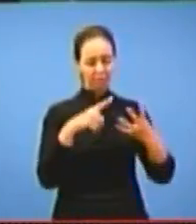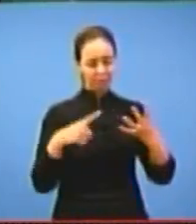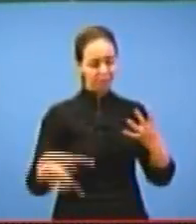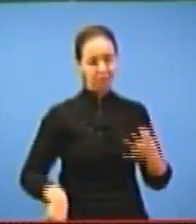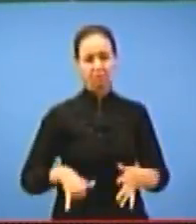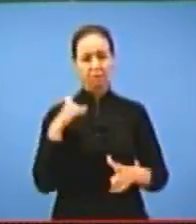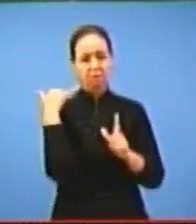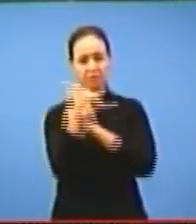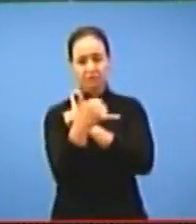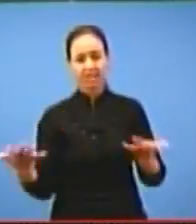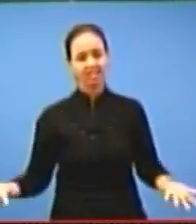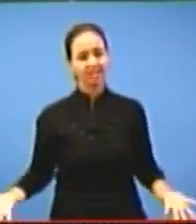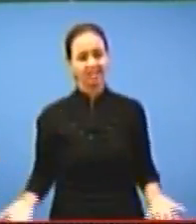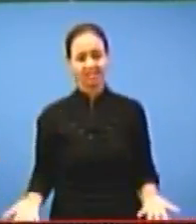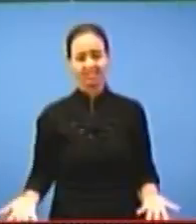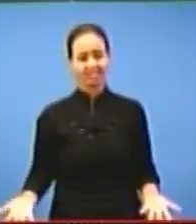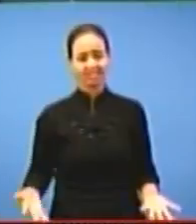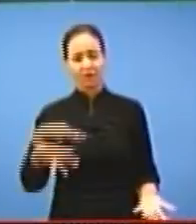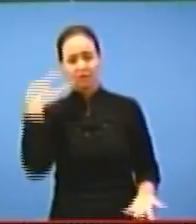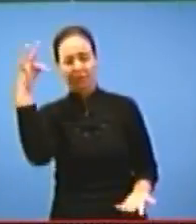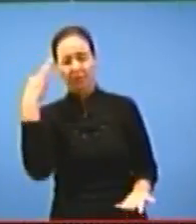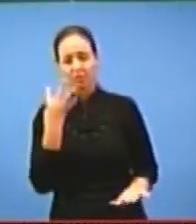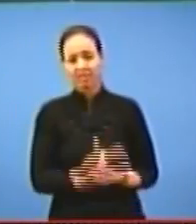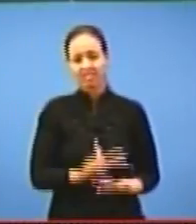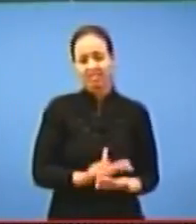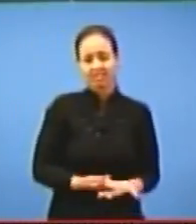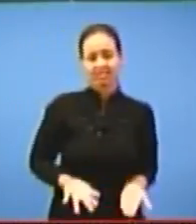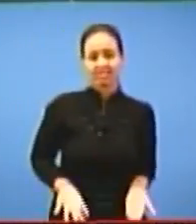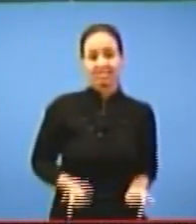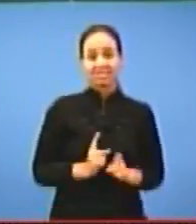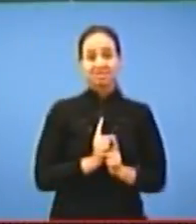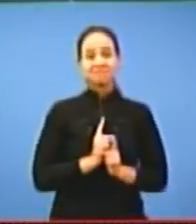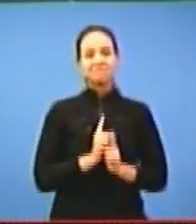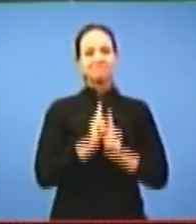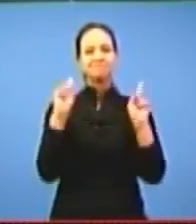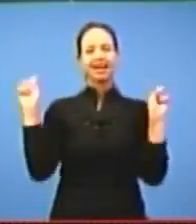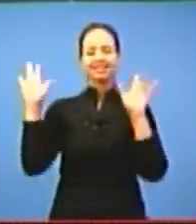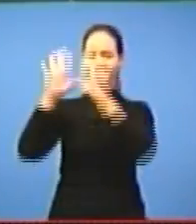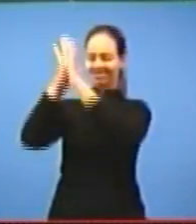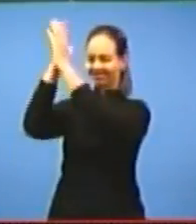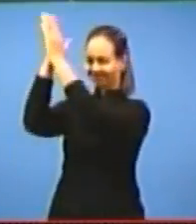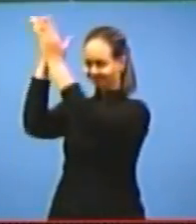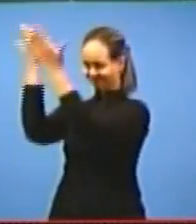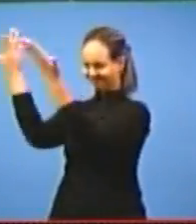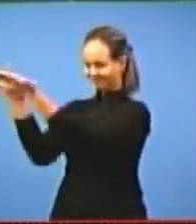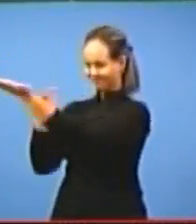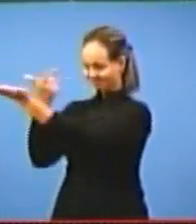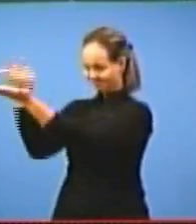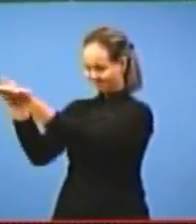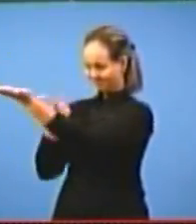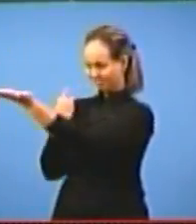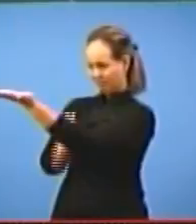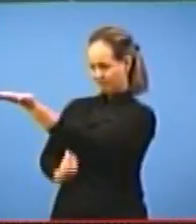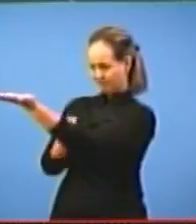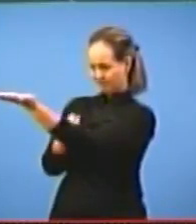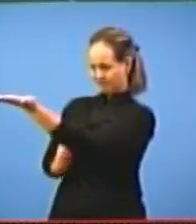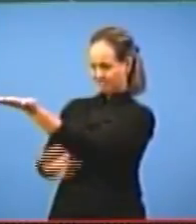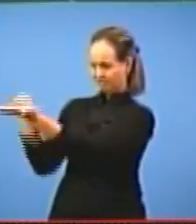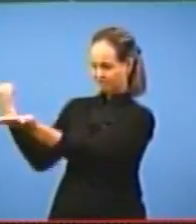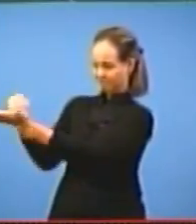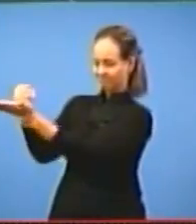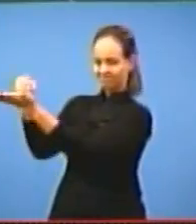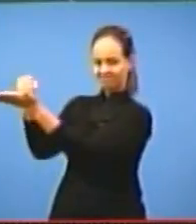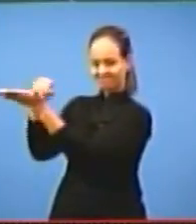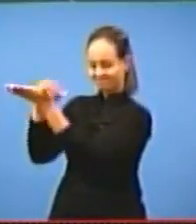Que tiene todo sirve, un profeta, un filósofo, Gandhi, Buda, pero allá en el libro de la vida, allá en el cielo, en el libro